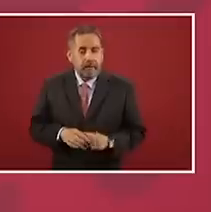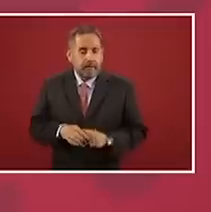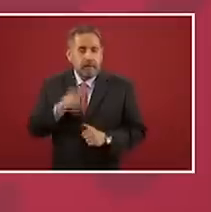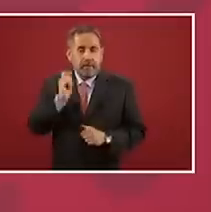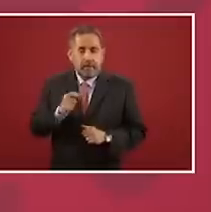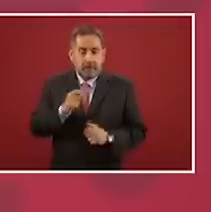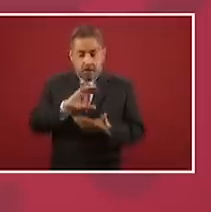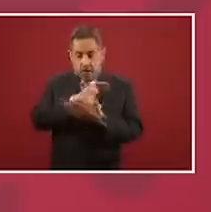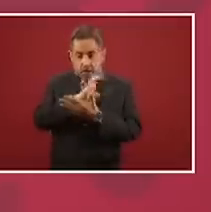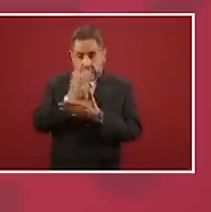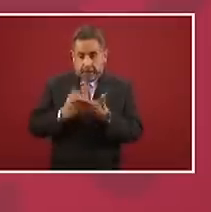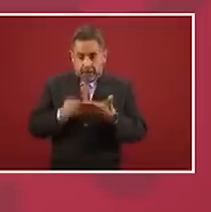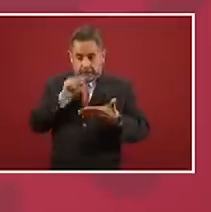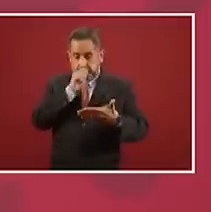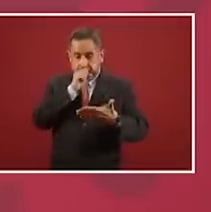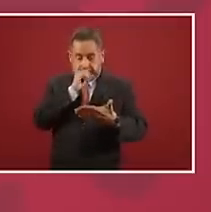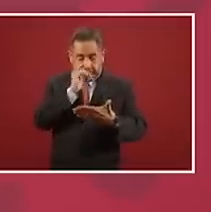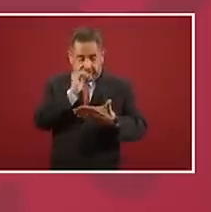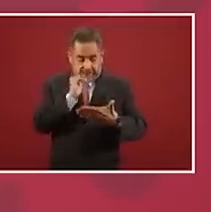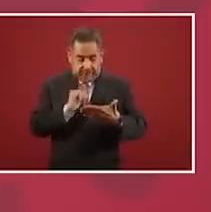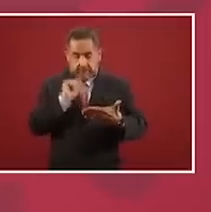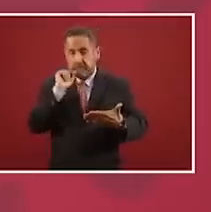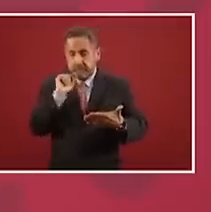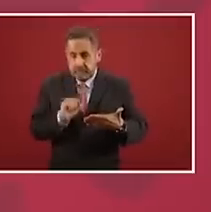Resulta que en el contrato,